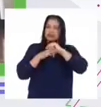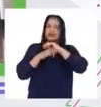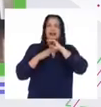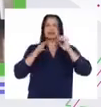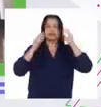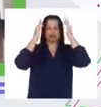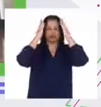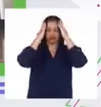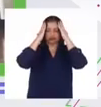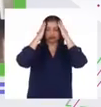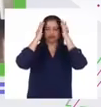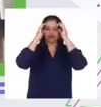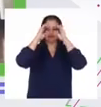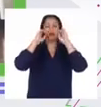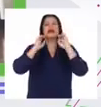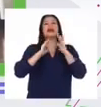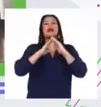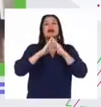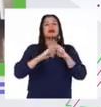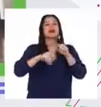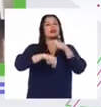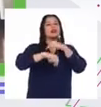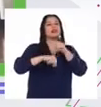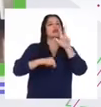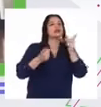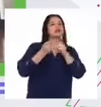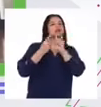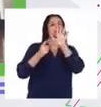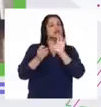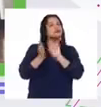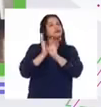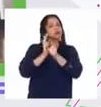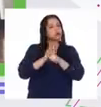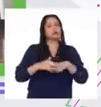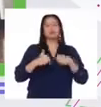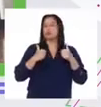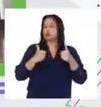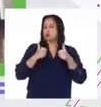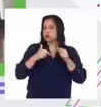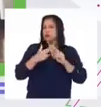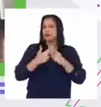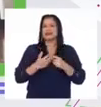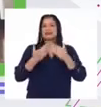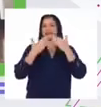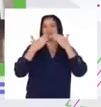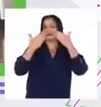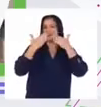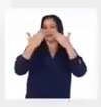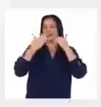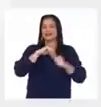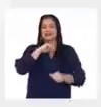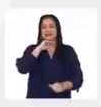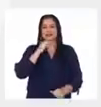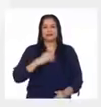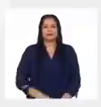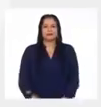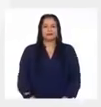en casa. De 3 a 5 minutos para comenzar, va a estar bastante bien. Muchísimas gracias.